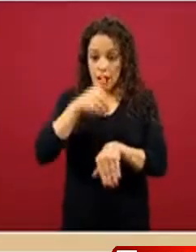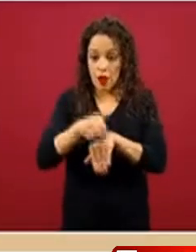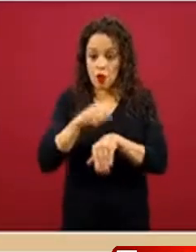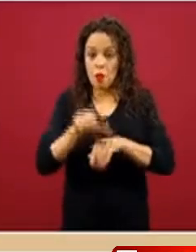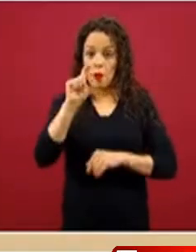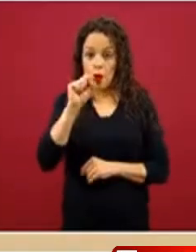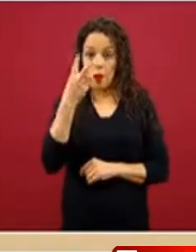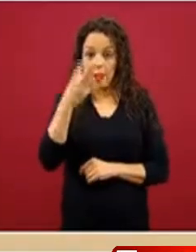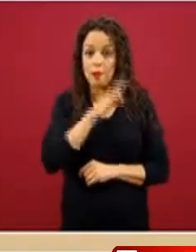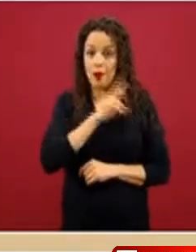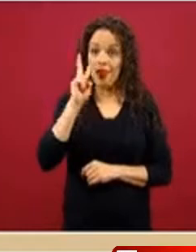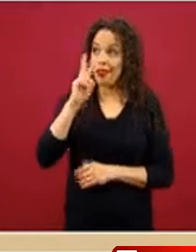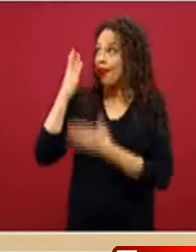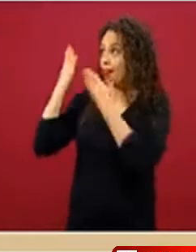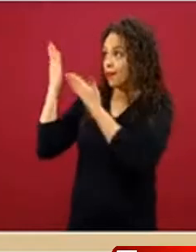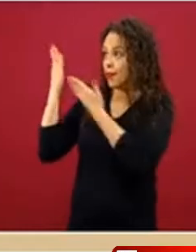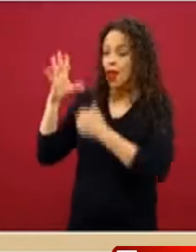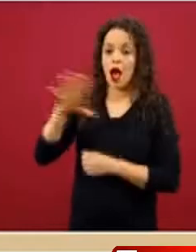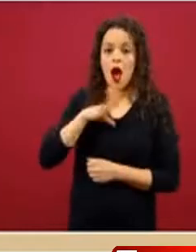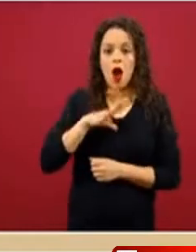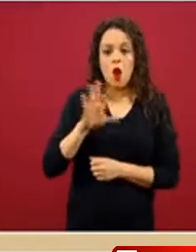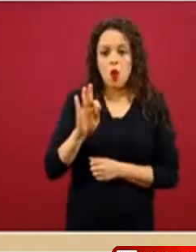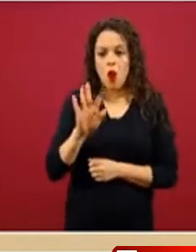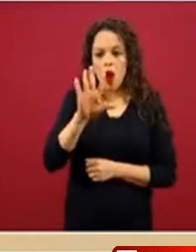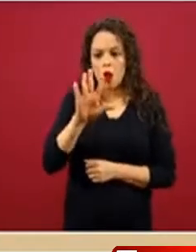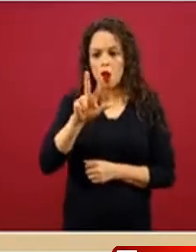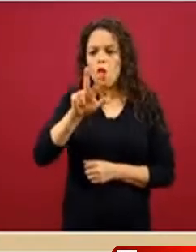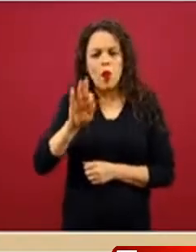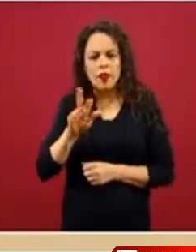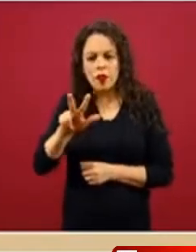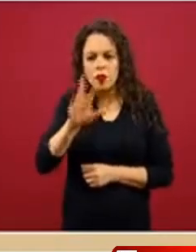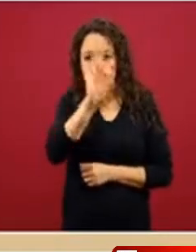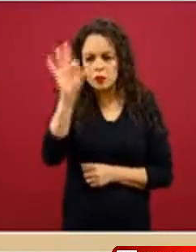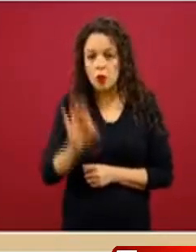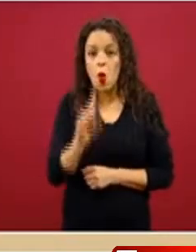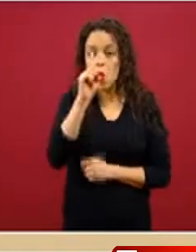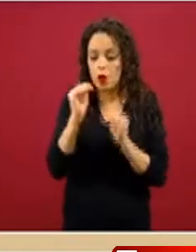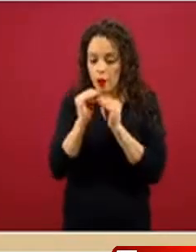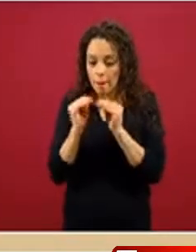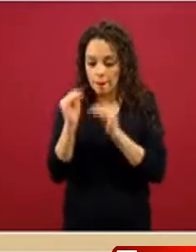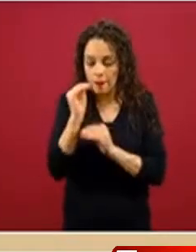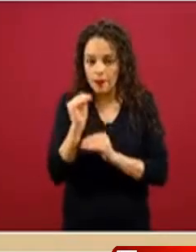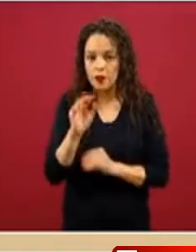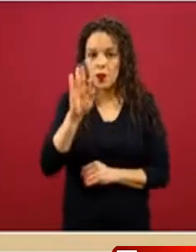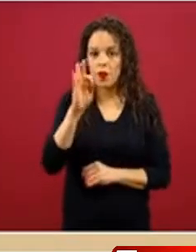y 24 estaban en un 48, subieron un punto porcentual,